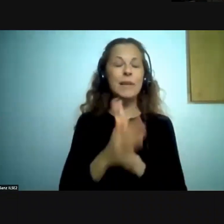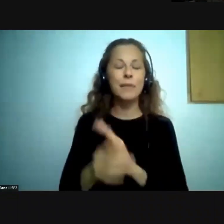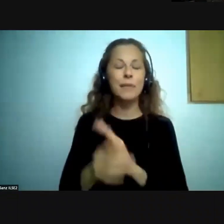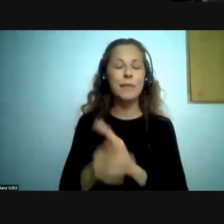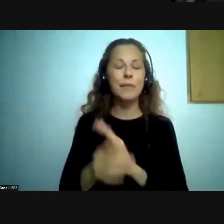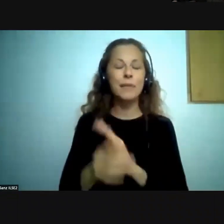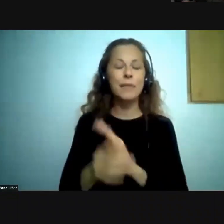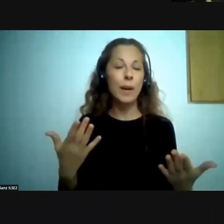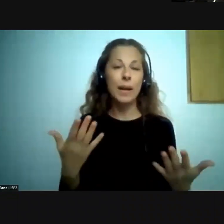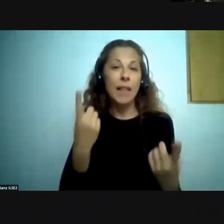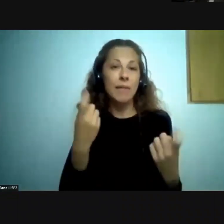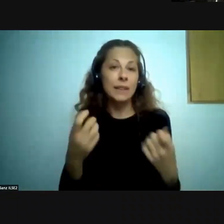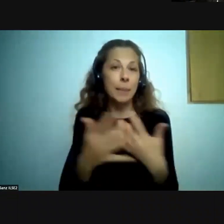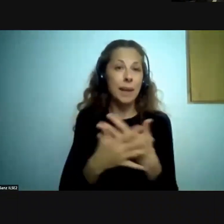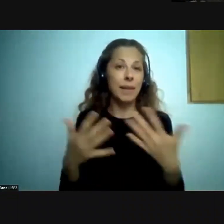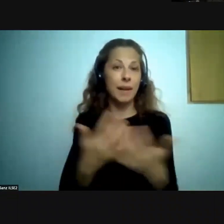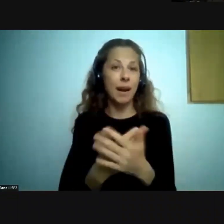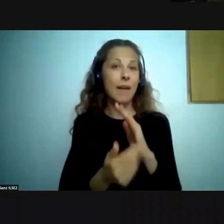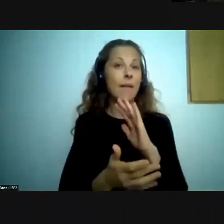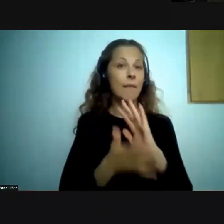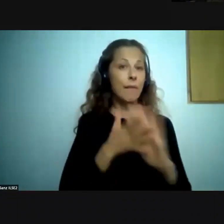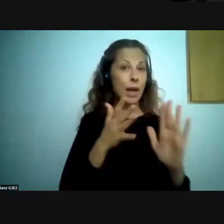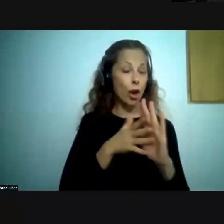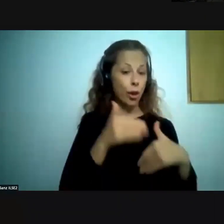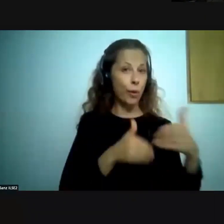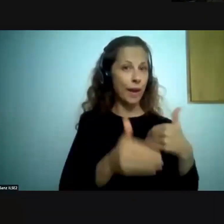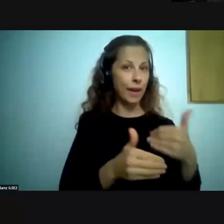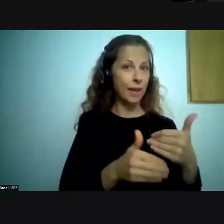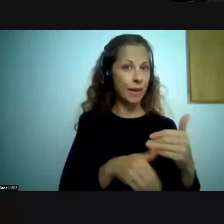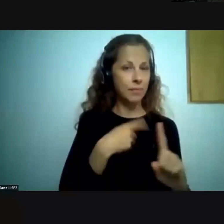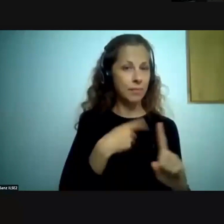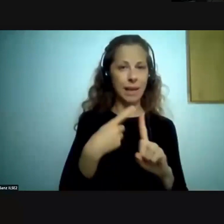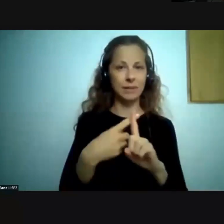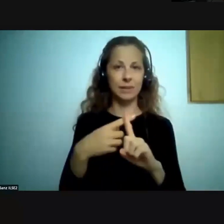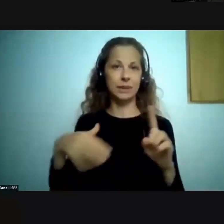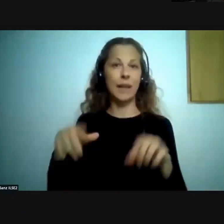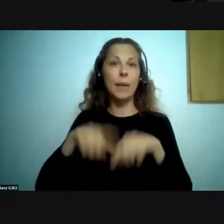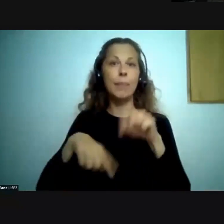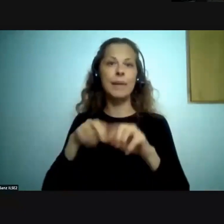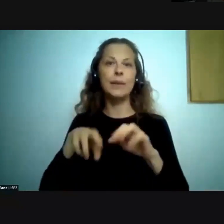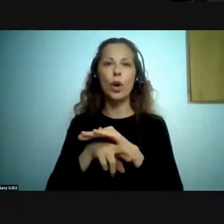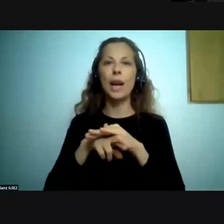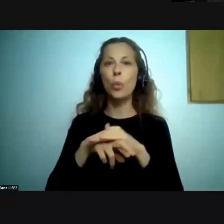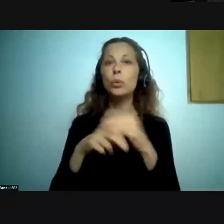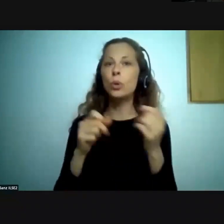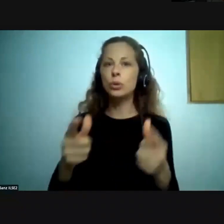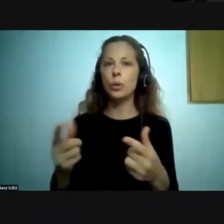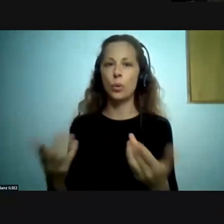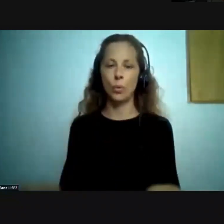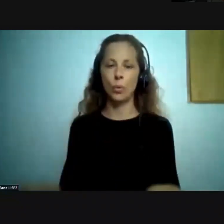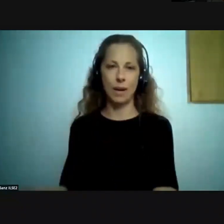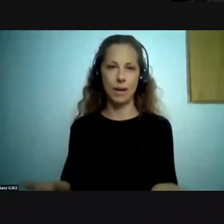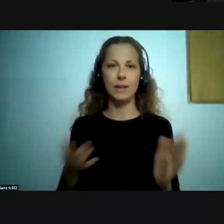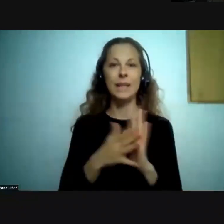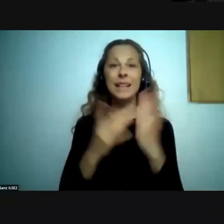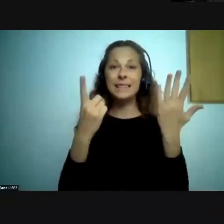la velocidad para avanzar más o menos rápido, dependiendo de los medios que pongamos. Es decir, 60